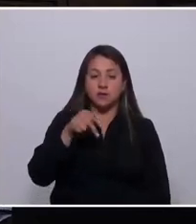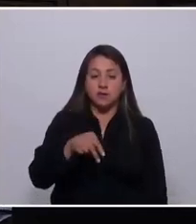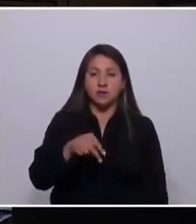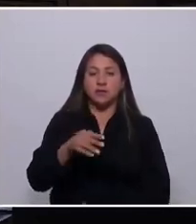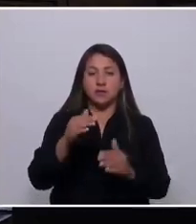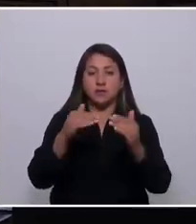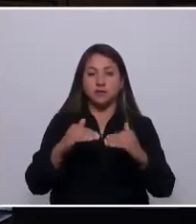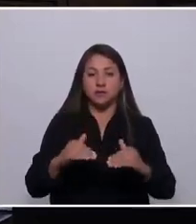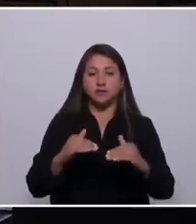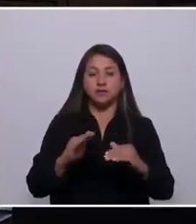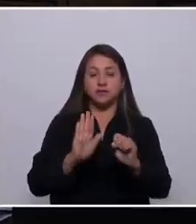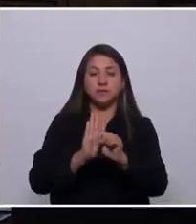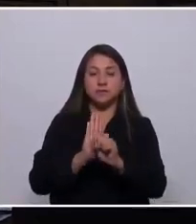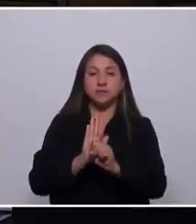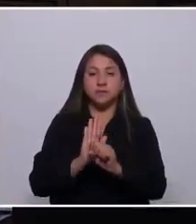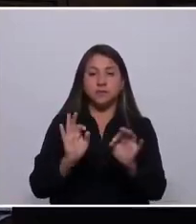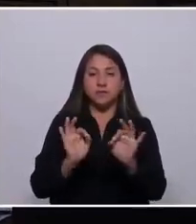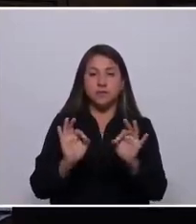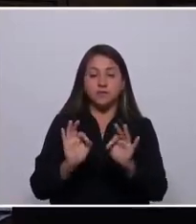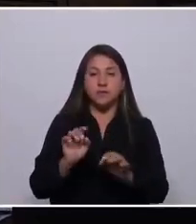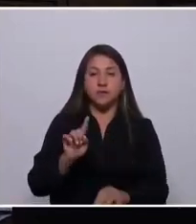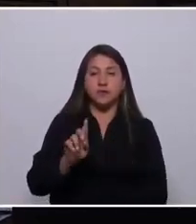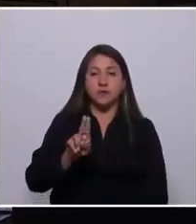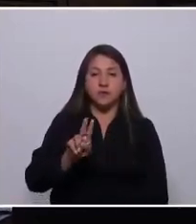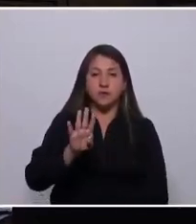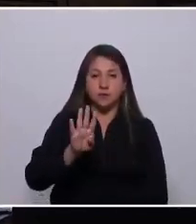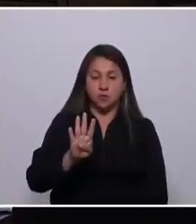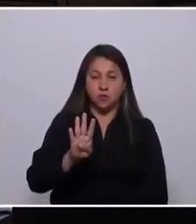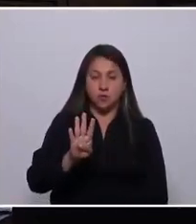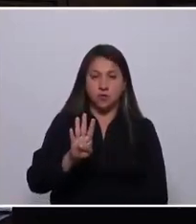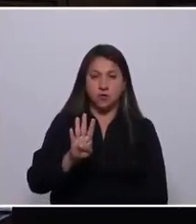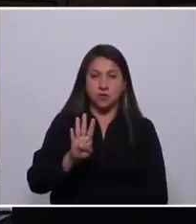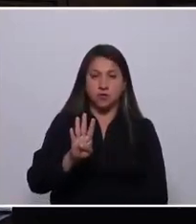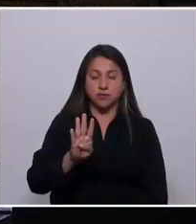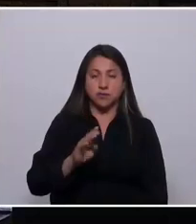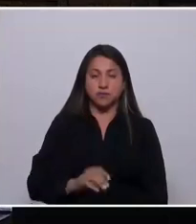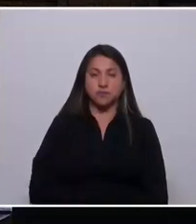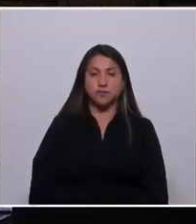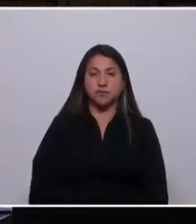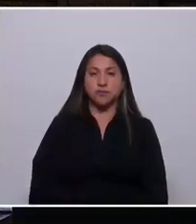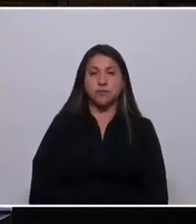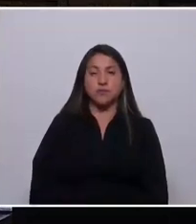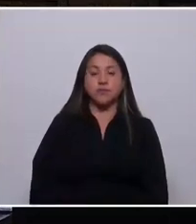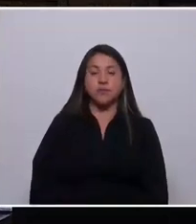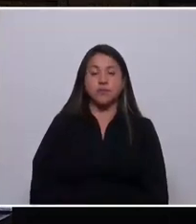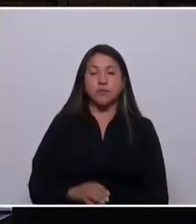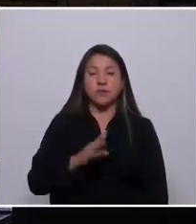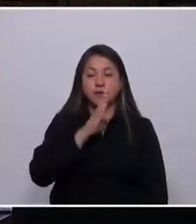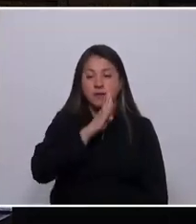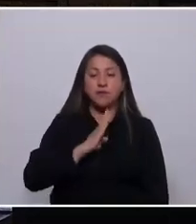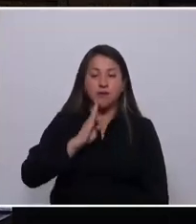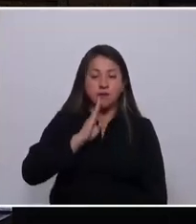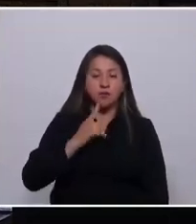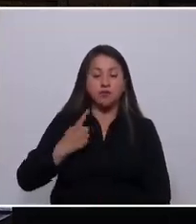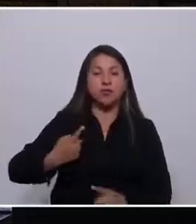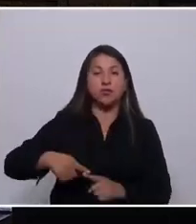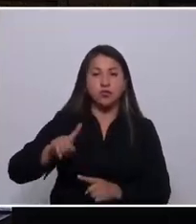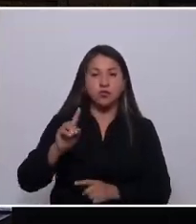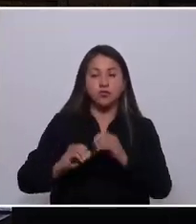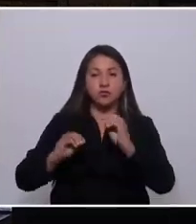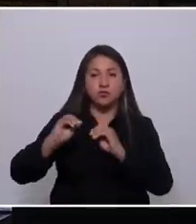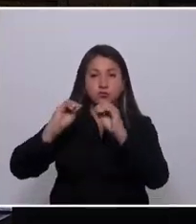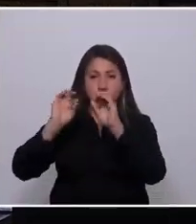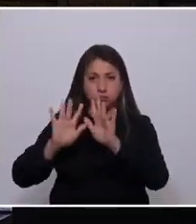Pasamos a la indicación número 124 del convencional Benito Baranda y otros autores y otras